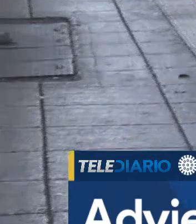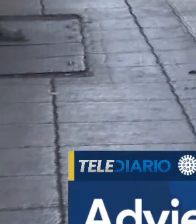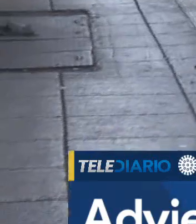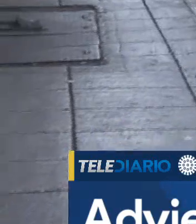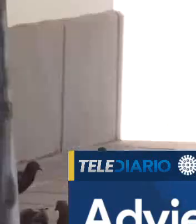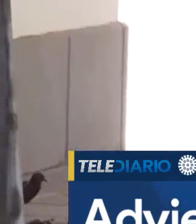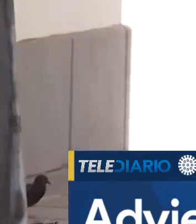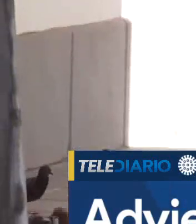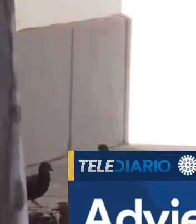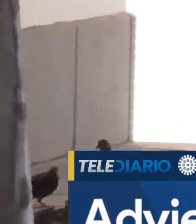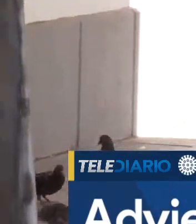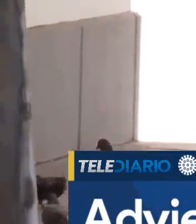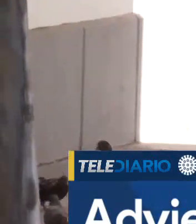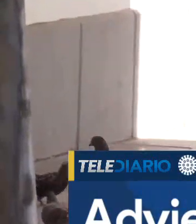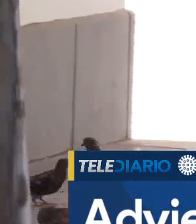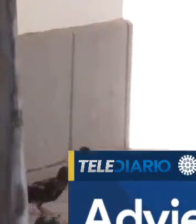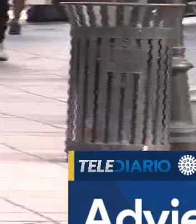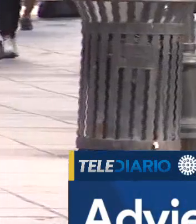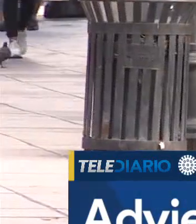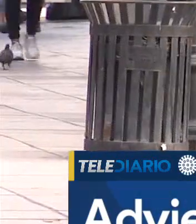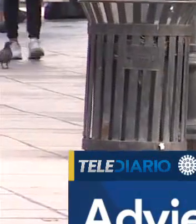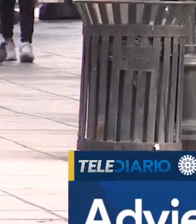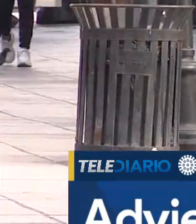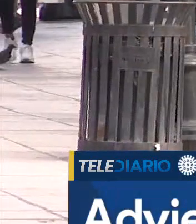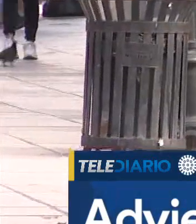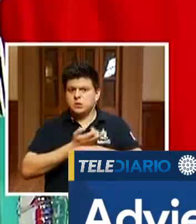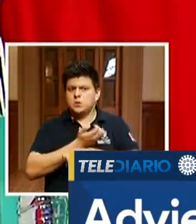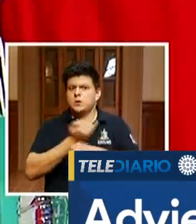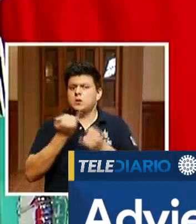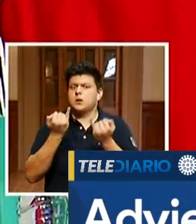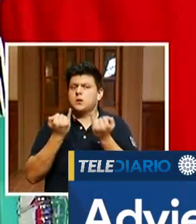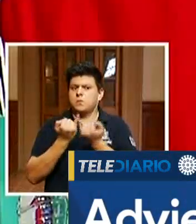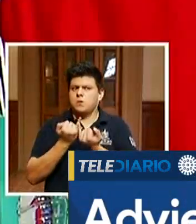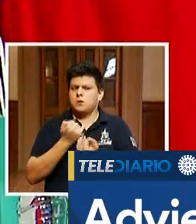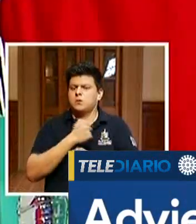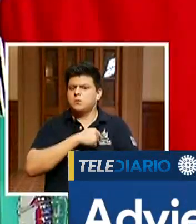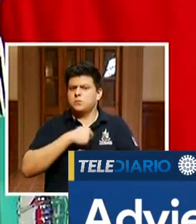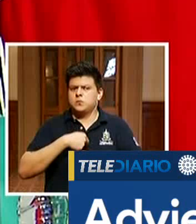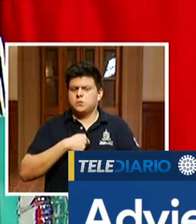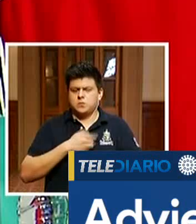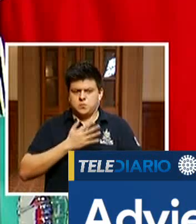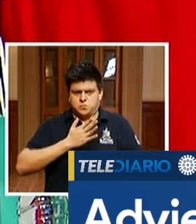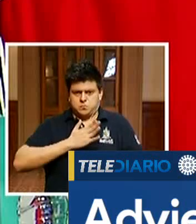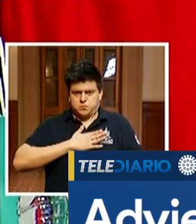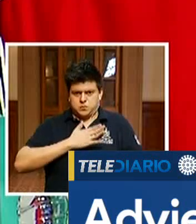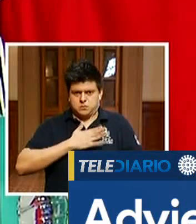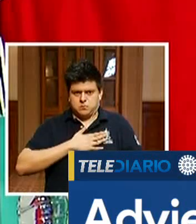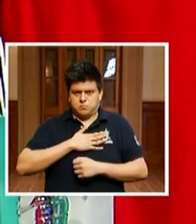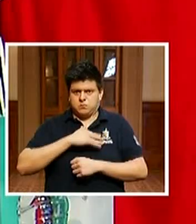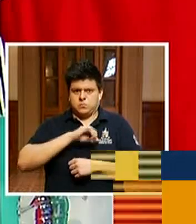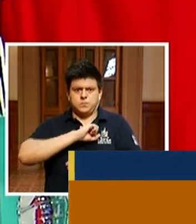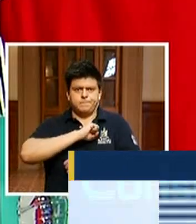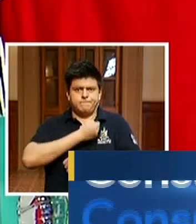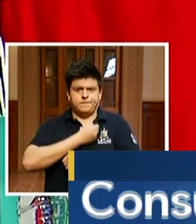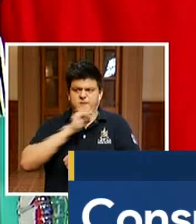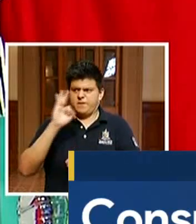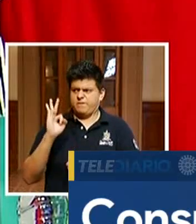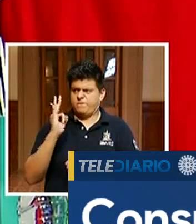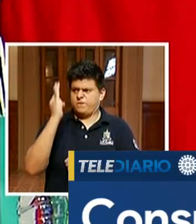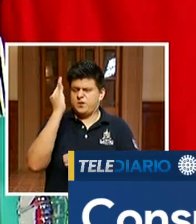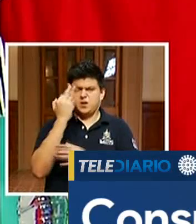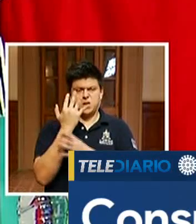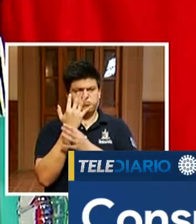Incluso dijo que un rebrote de contagios podría ser casi inminente. Es lo que nos marca Salud Federal, estar viendo